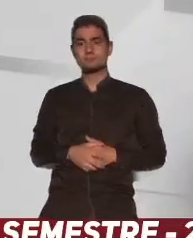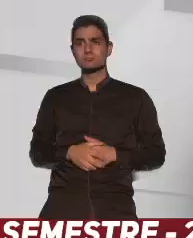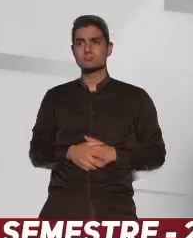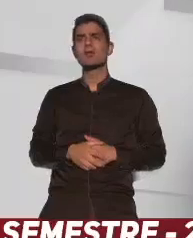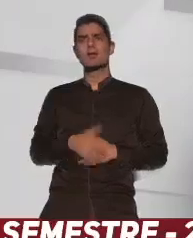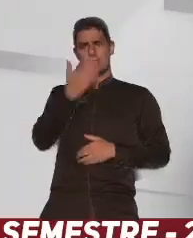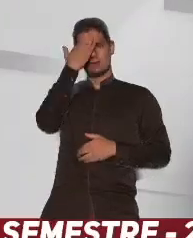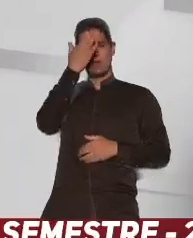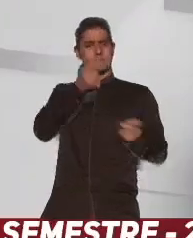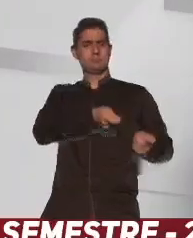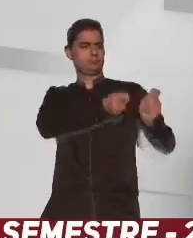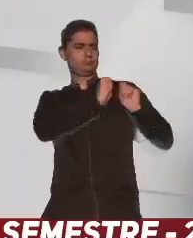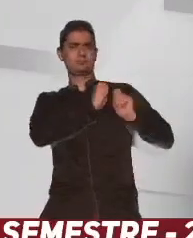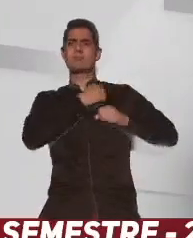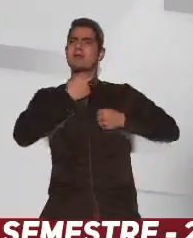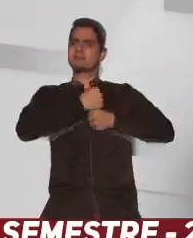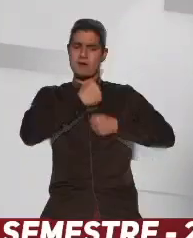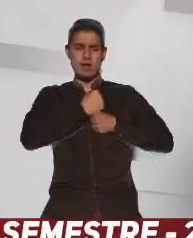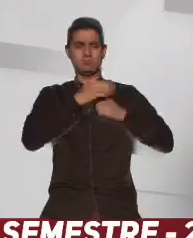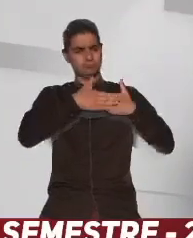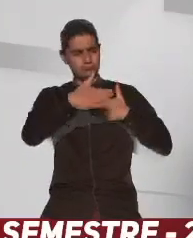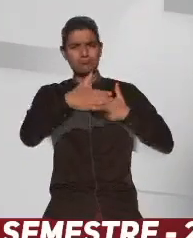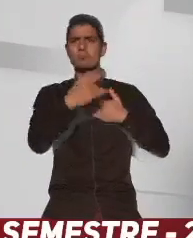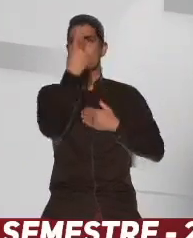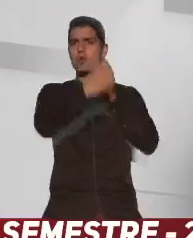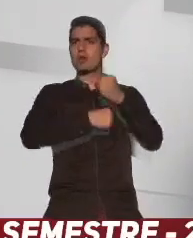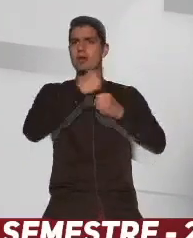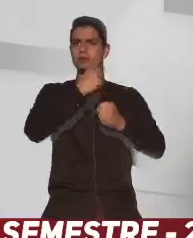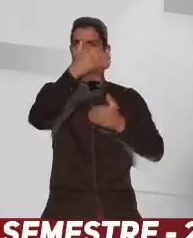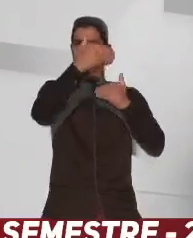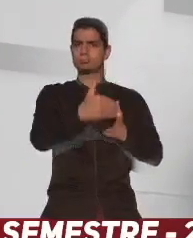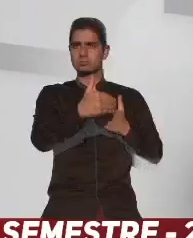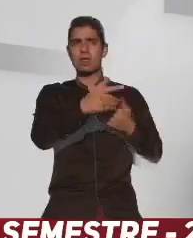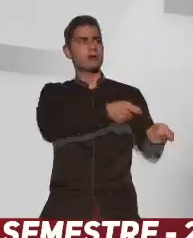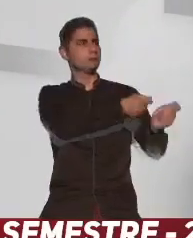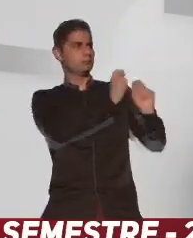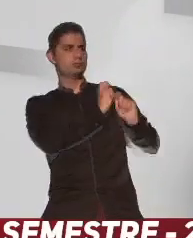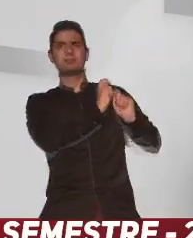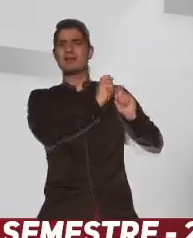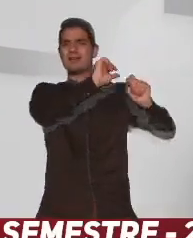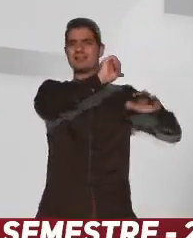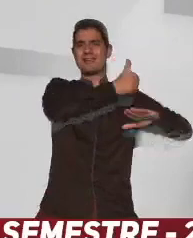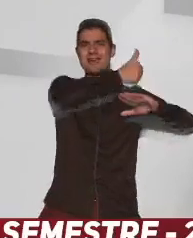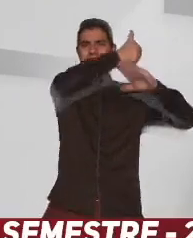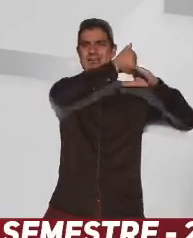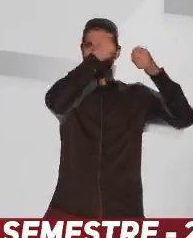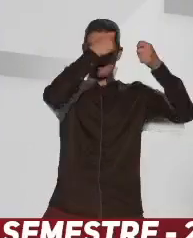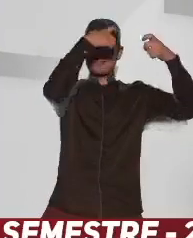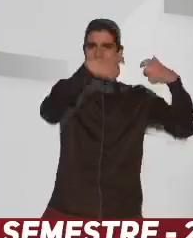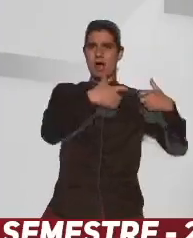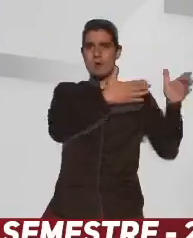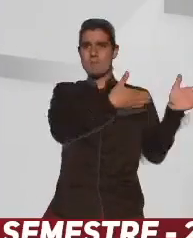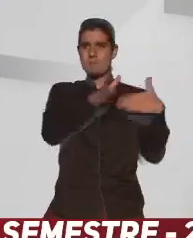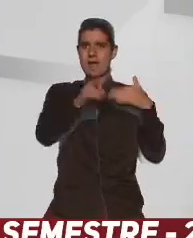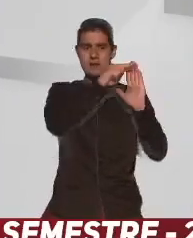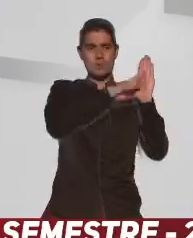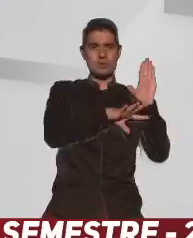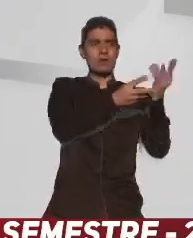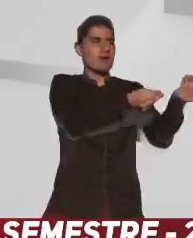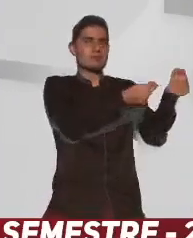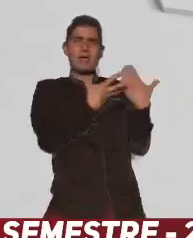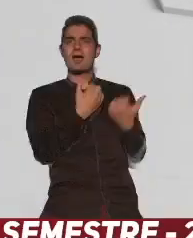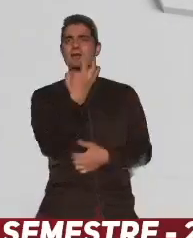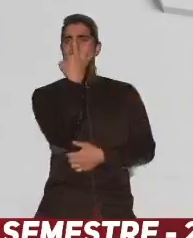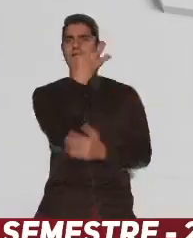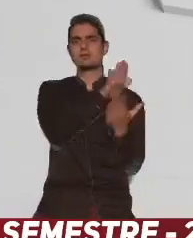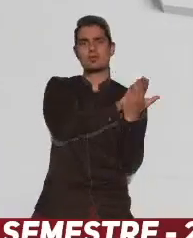cada vigencia, se recibe de la Jefatura de Estado Mayor de Planes y Políticas tres documentos soportes para la asignación presupuestal,